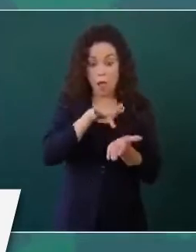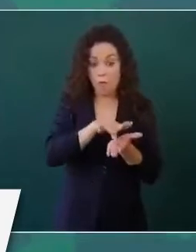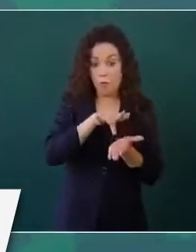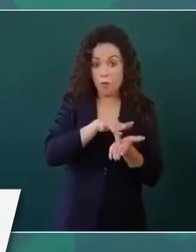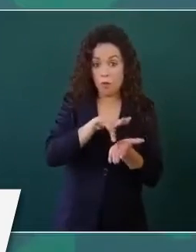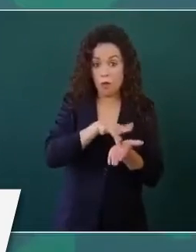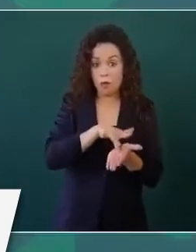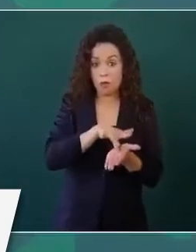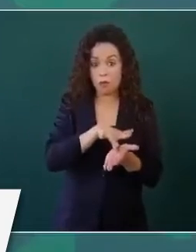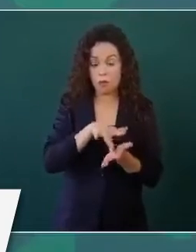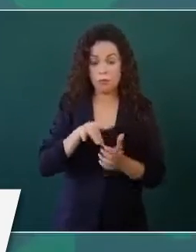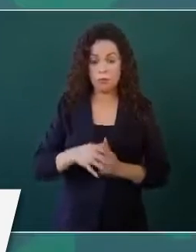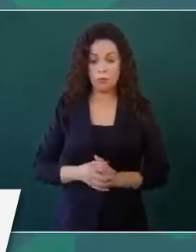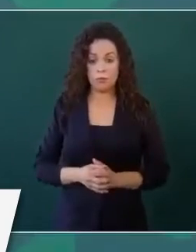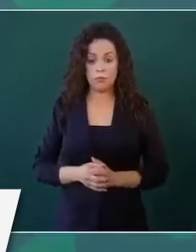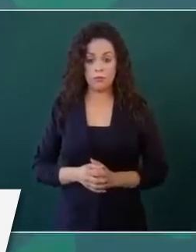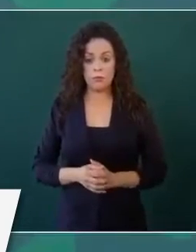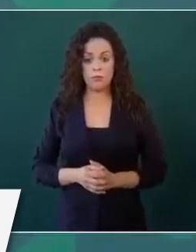Un